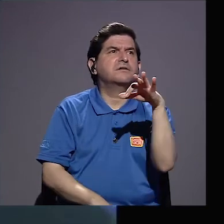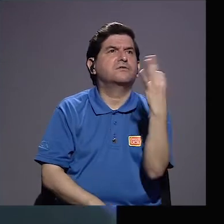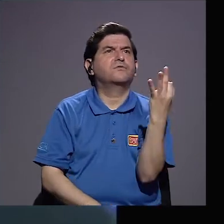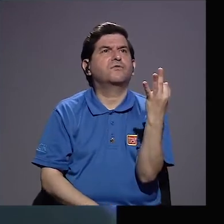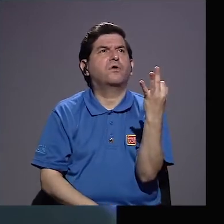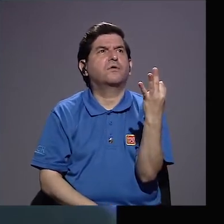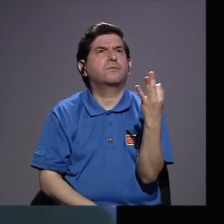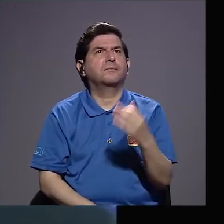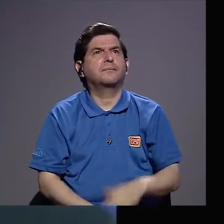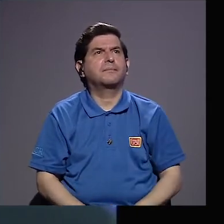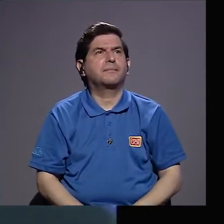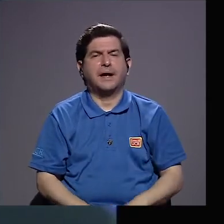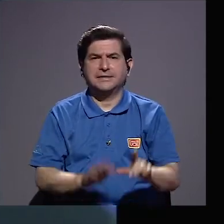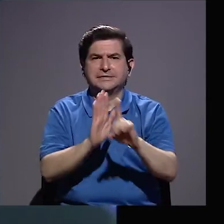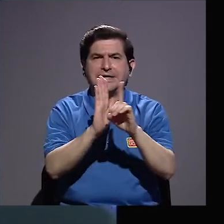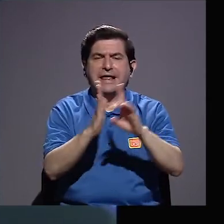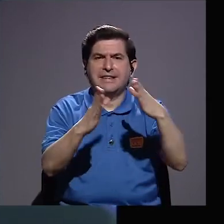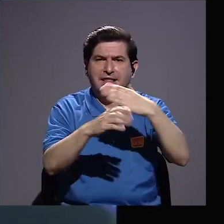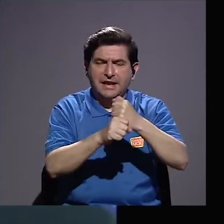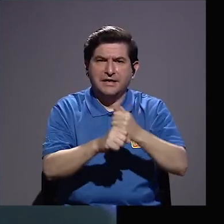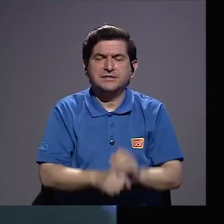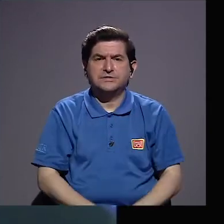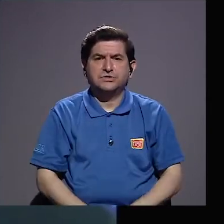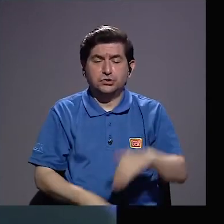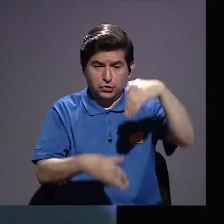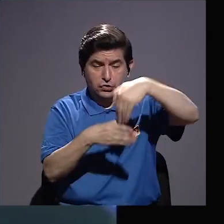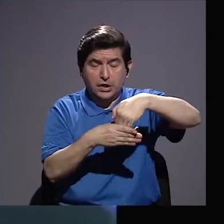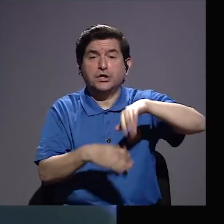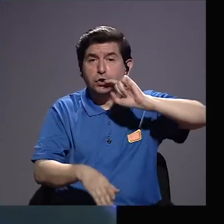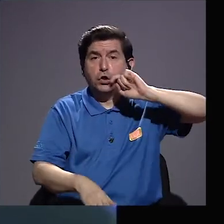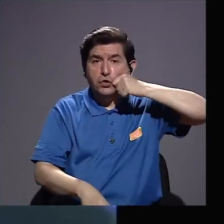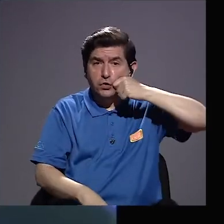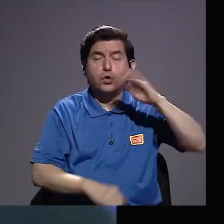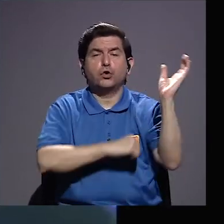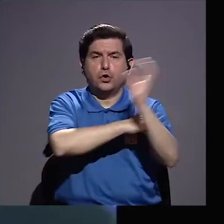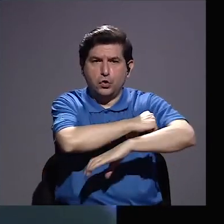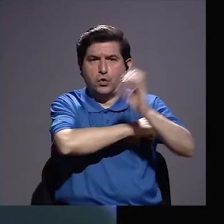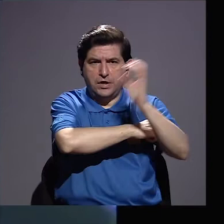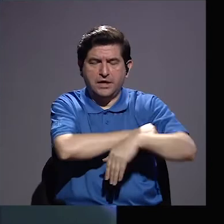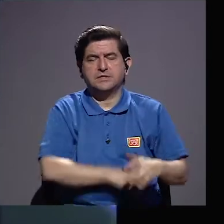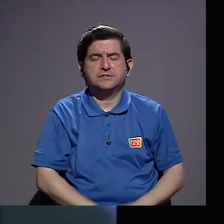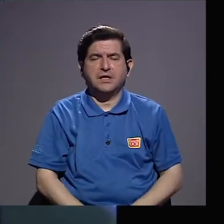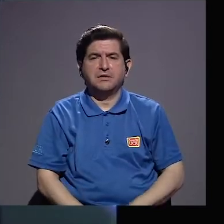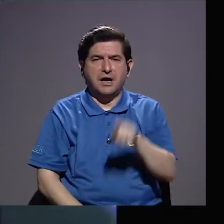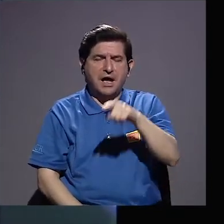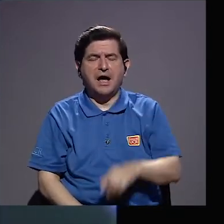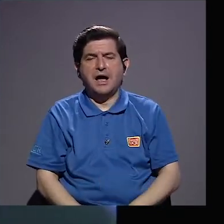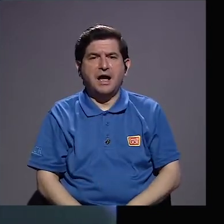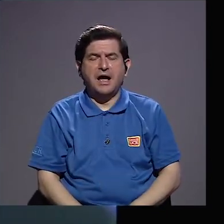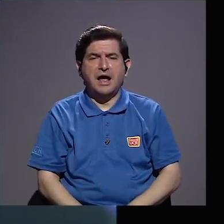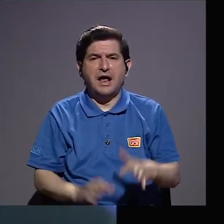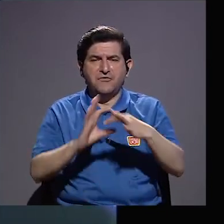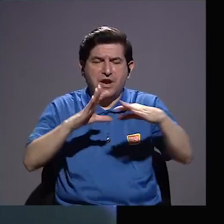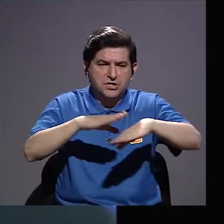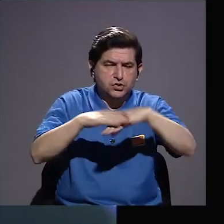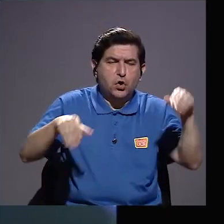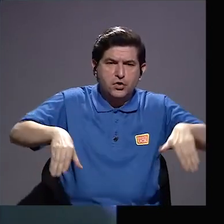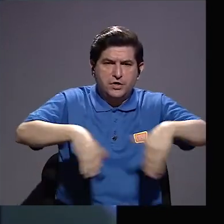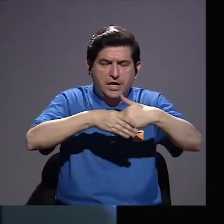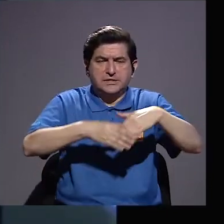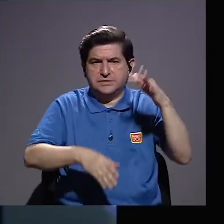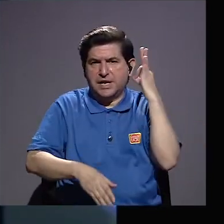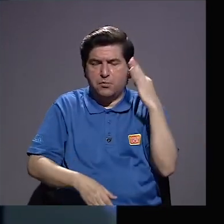forma de hacer derecho estaba codificado y estaba castigado el adulterio de la mujer, más no del